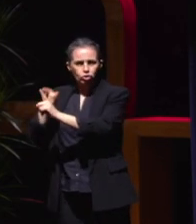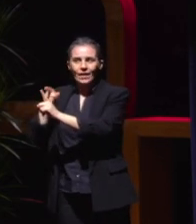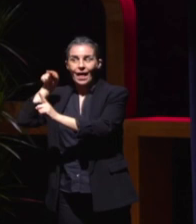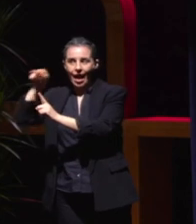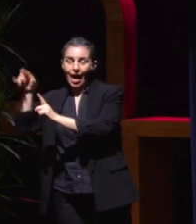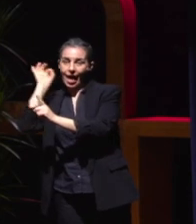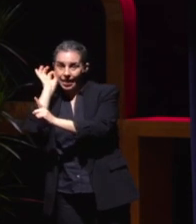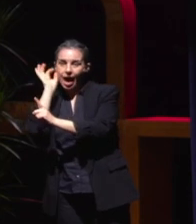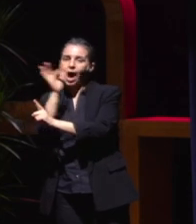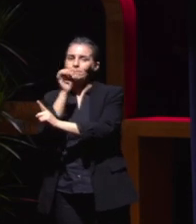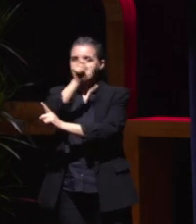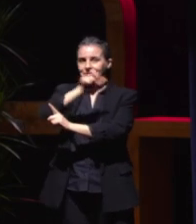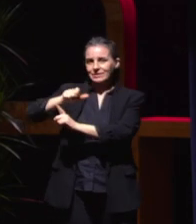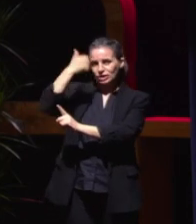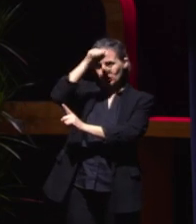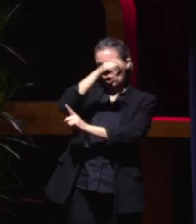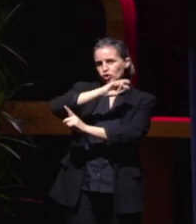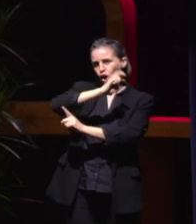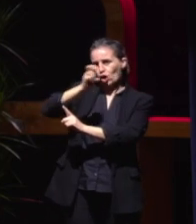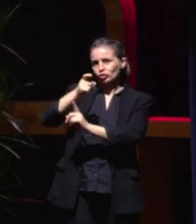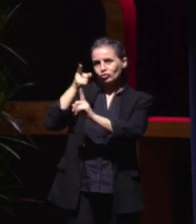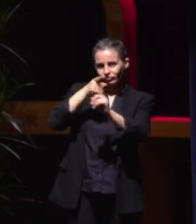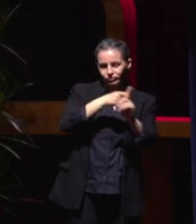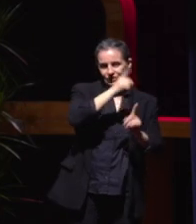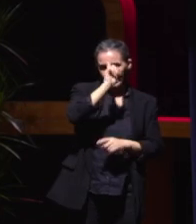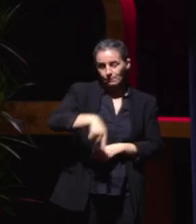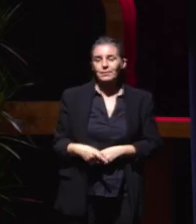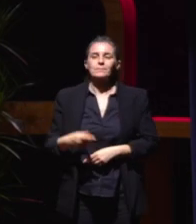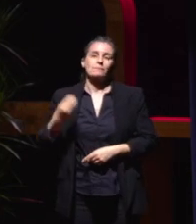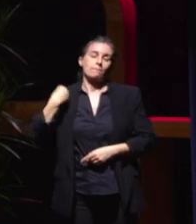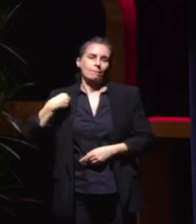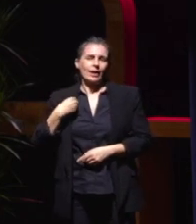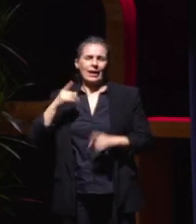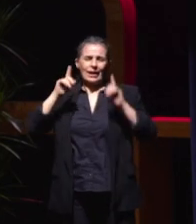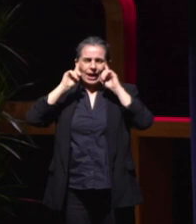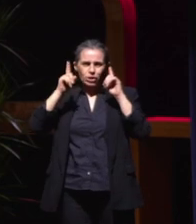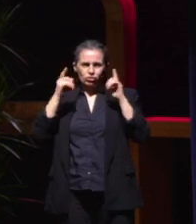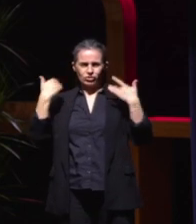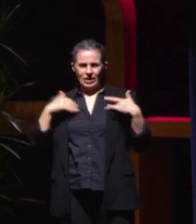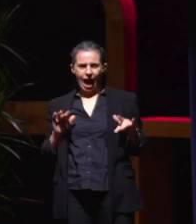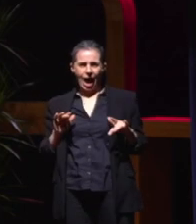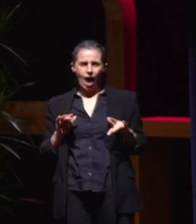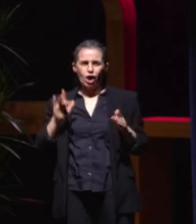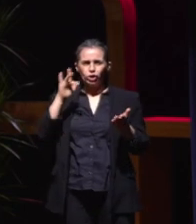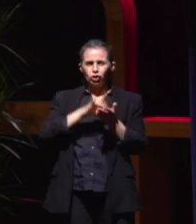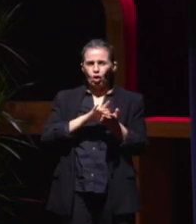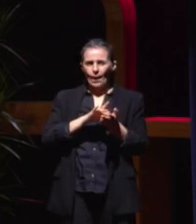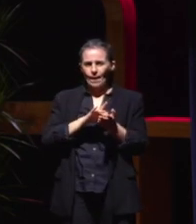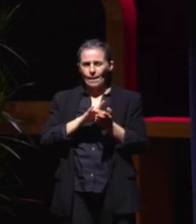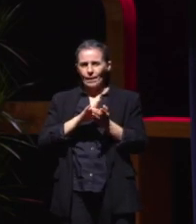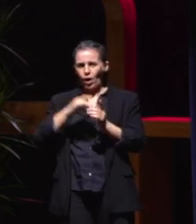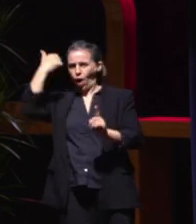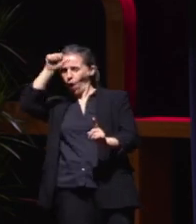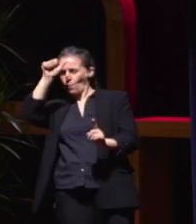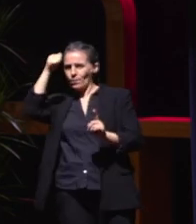Entonces ya dijeron Bueno tíos entre tíos ya cuando la cosa entra entre tíos aunque sean homosexuales